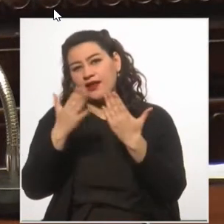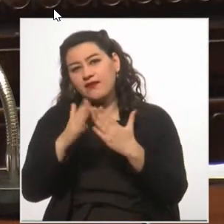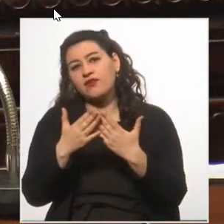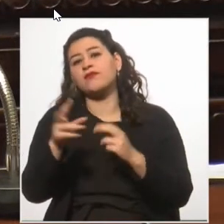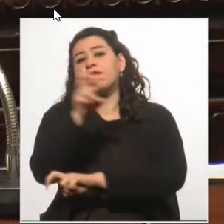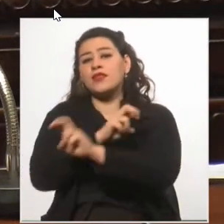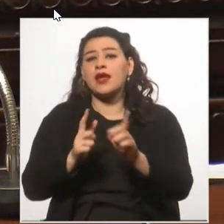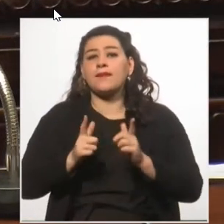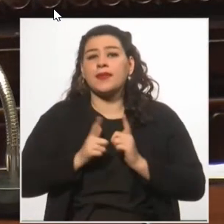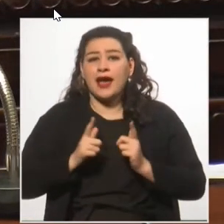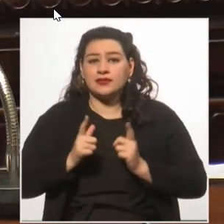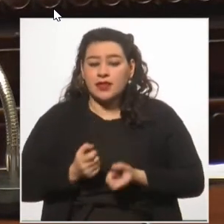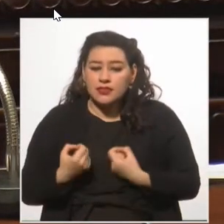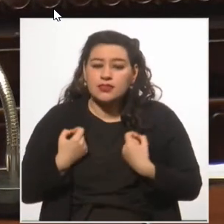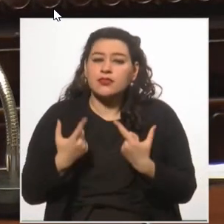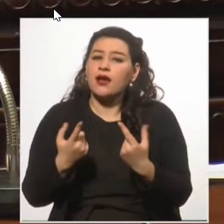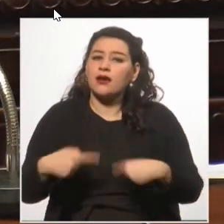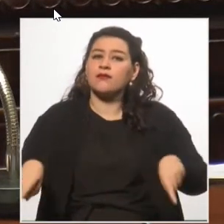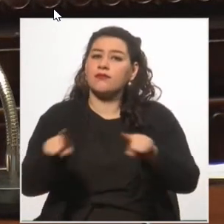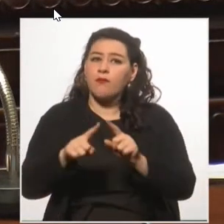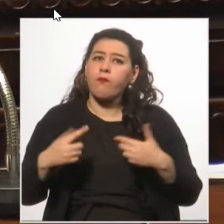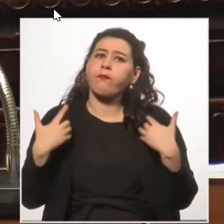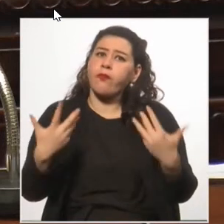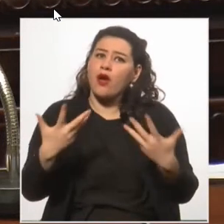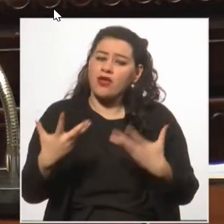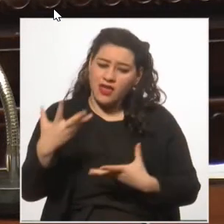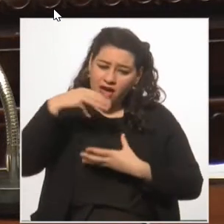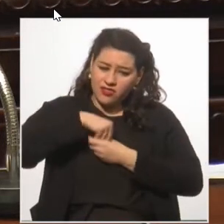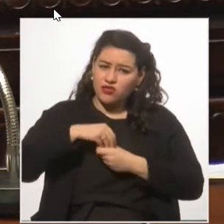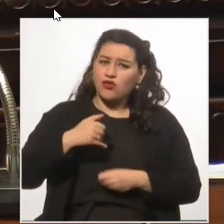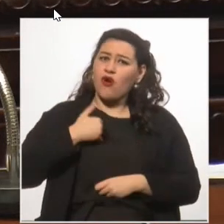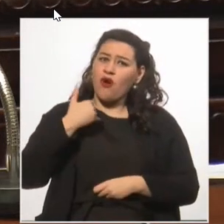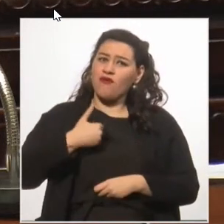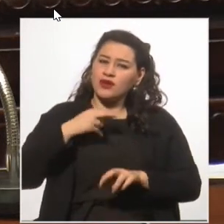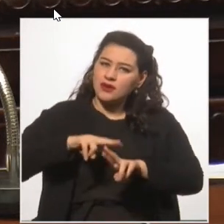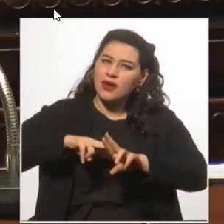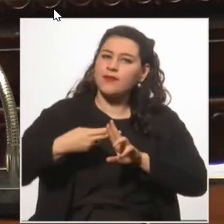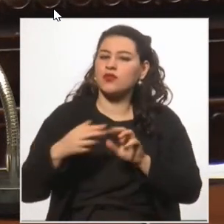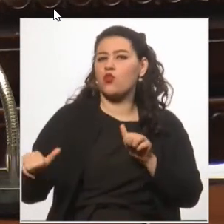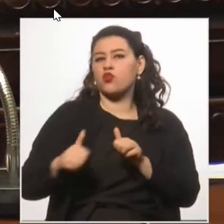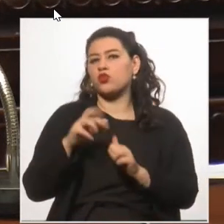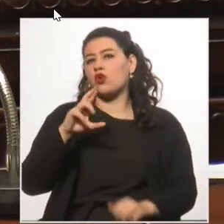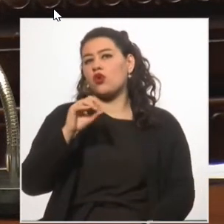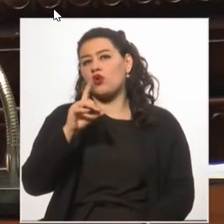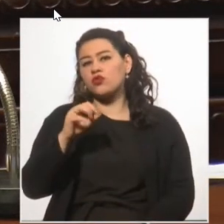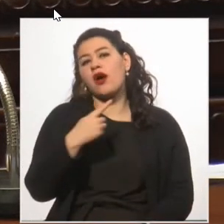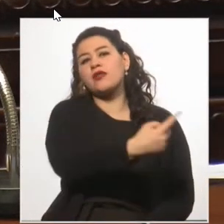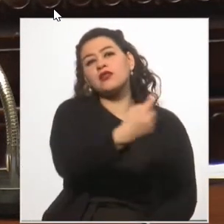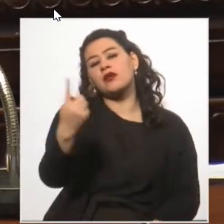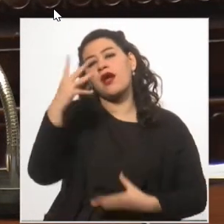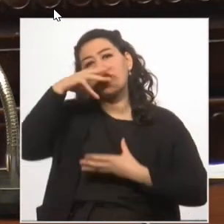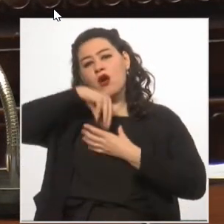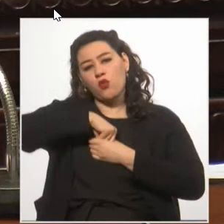esperanza, transmitir el potencial que encierra ser joven, repetir con Rodó que está dentro de cada